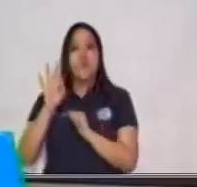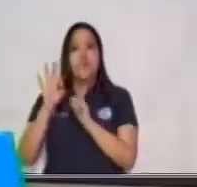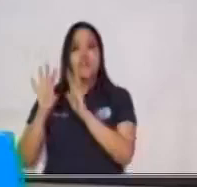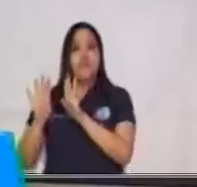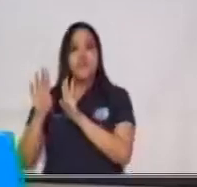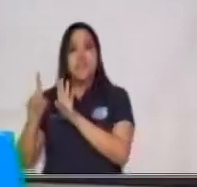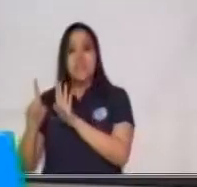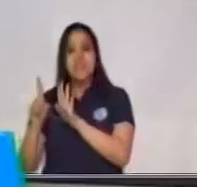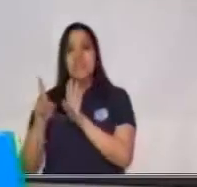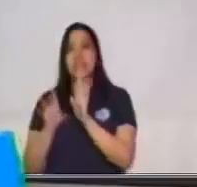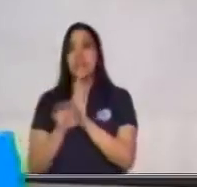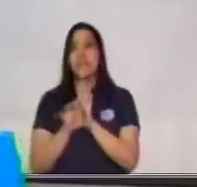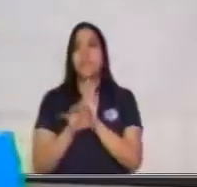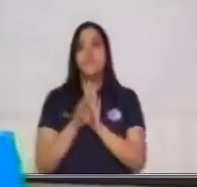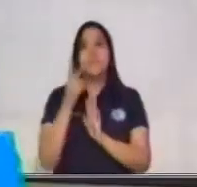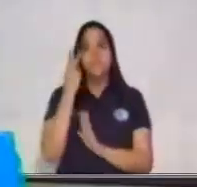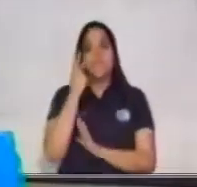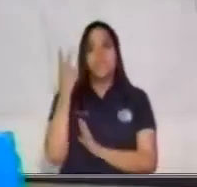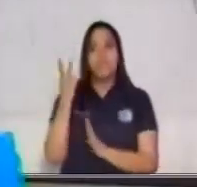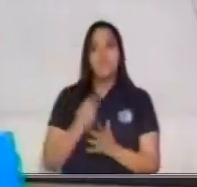operación aritmética